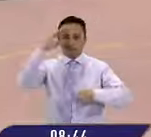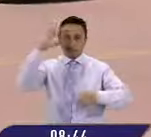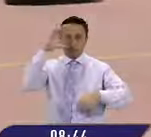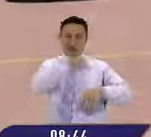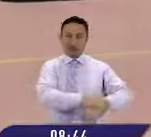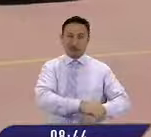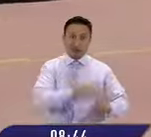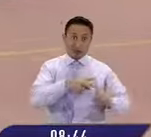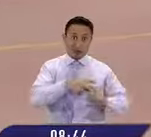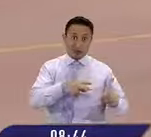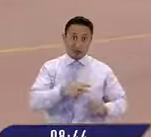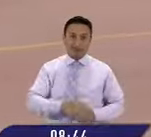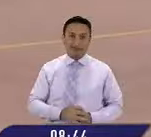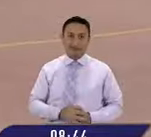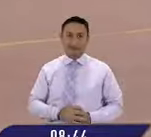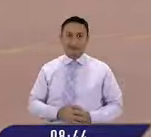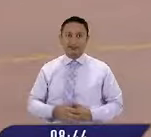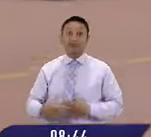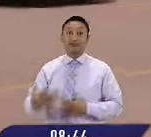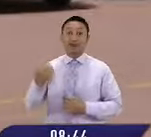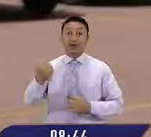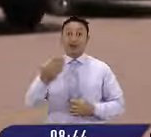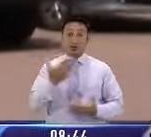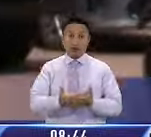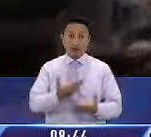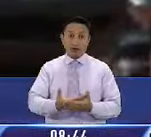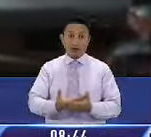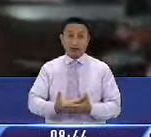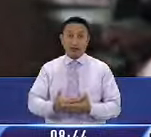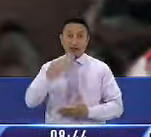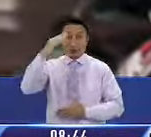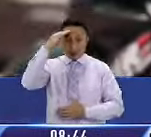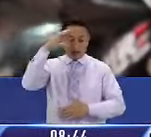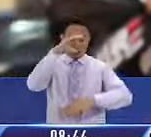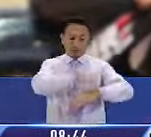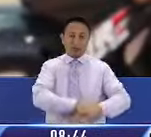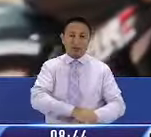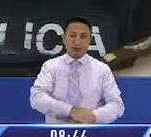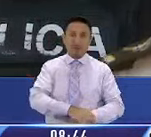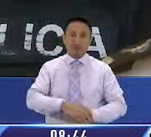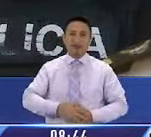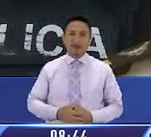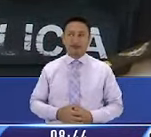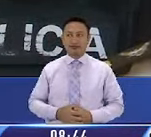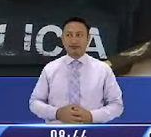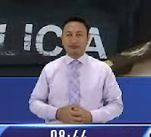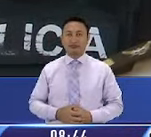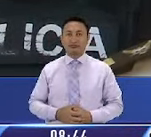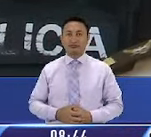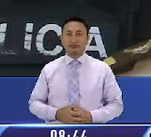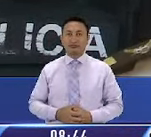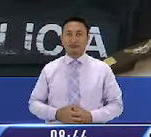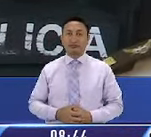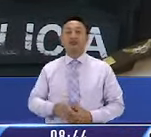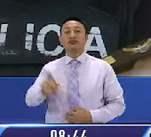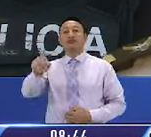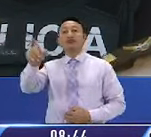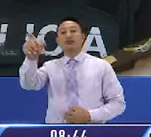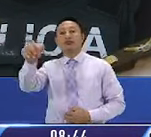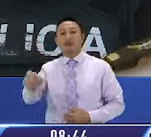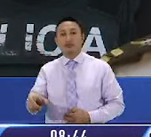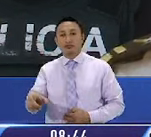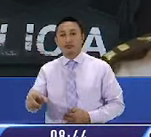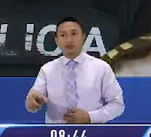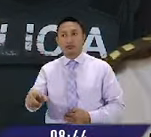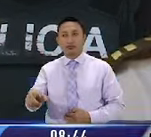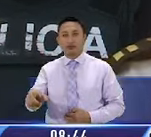se huya y antes de que se deshaga de la evidencia fue agarrado con las dosis en sus bolsillos. Ha sido aprehendido un sujeto que